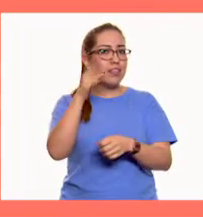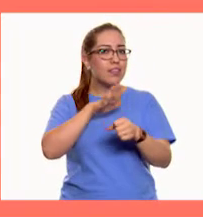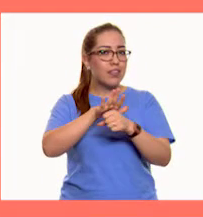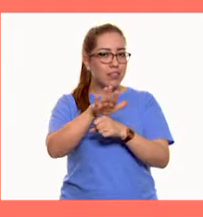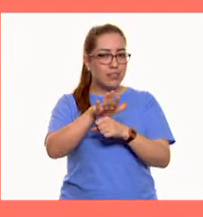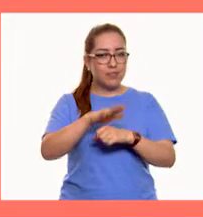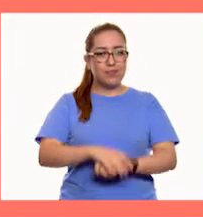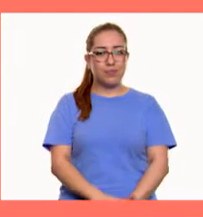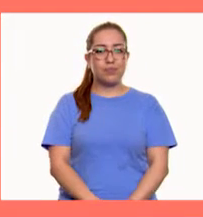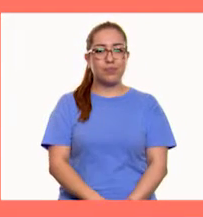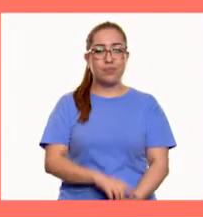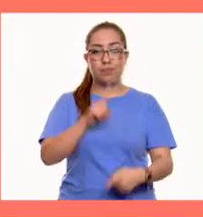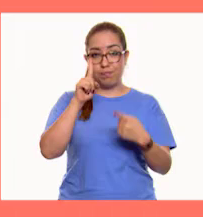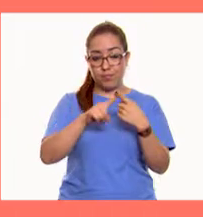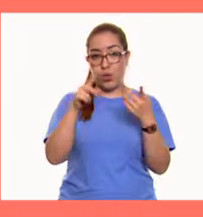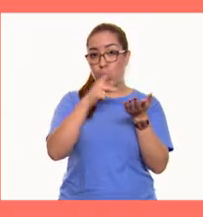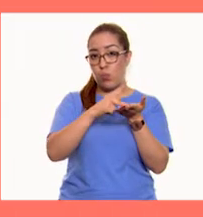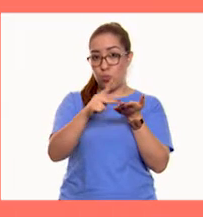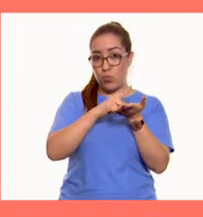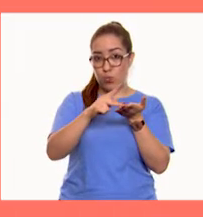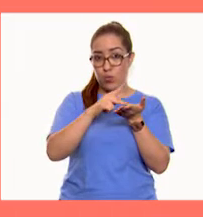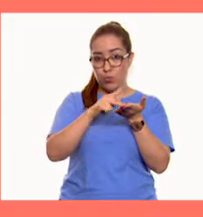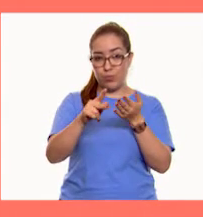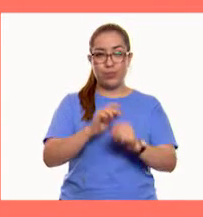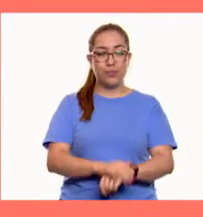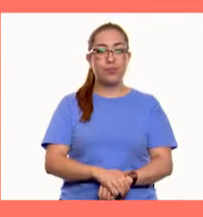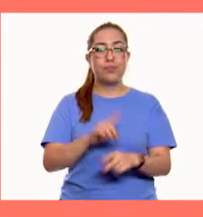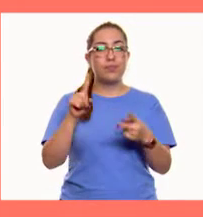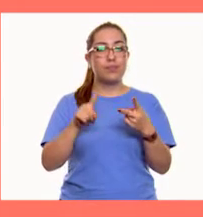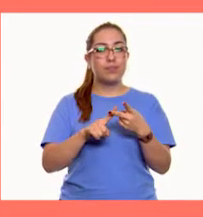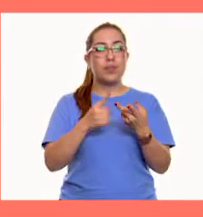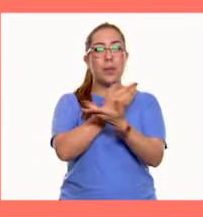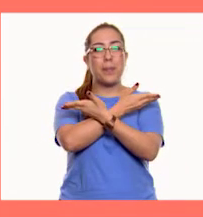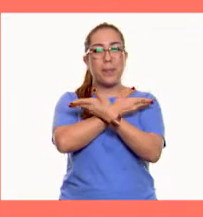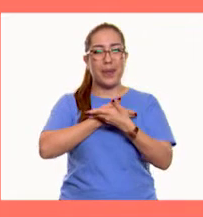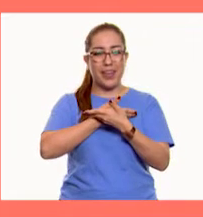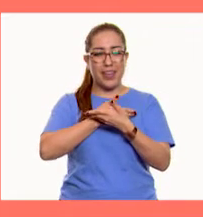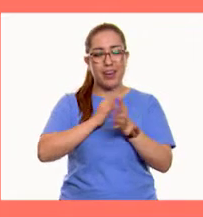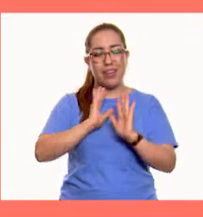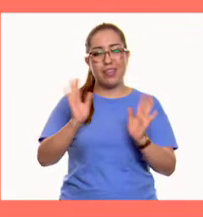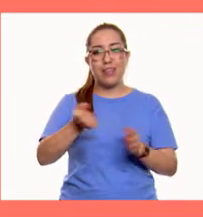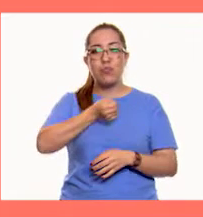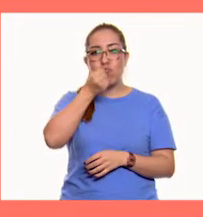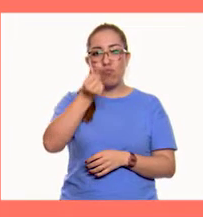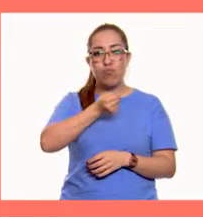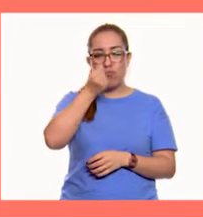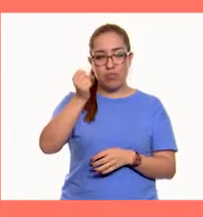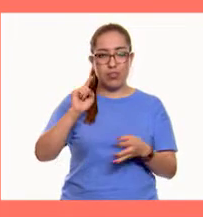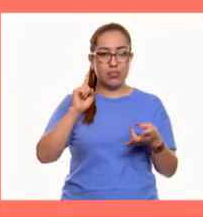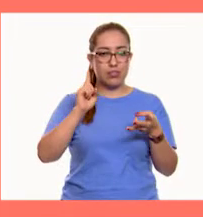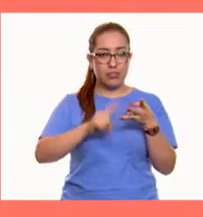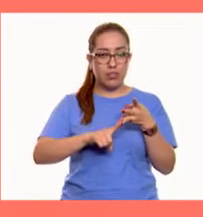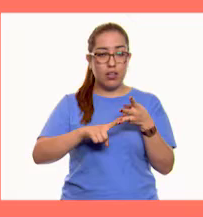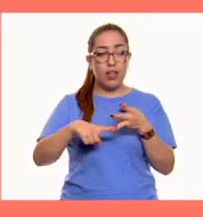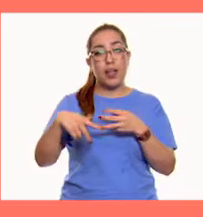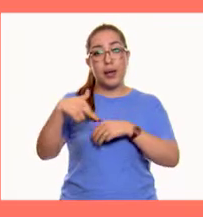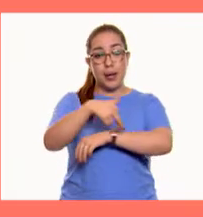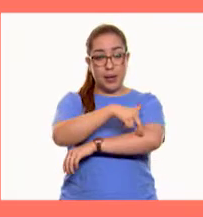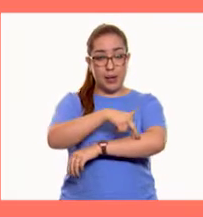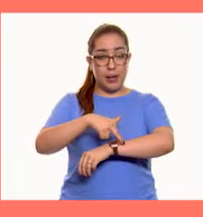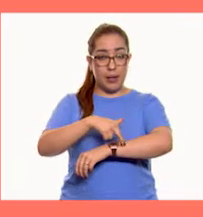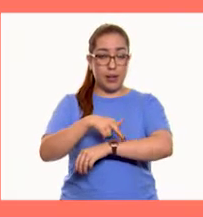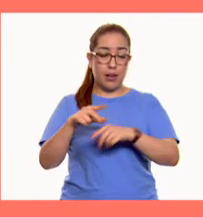Necesitarás un plumón o una pluma, una playera de algodón que ya no uses, una regla